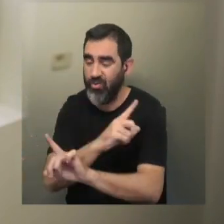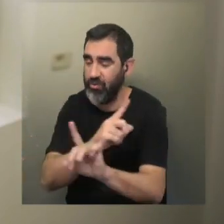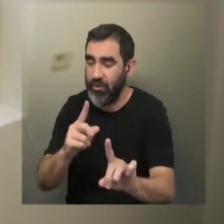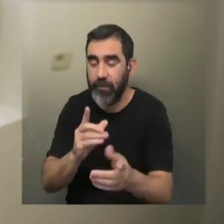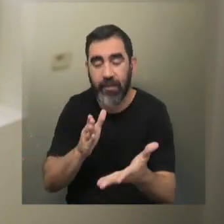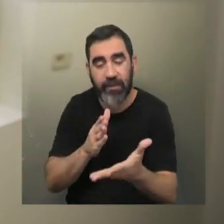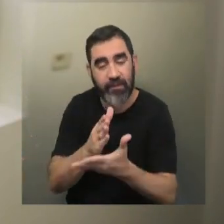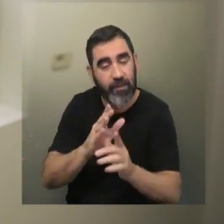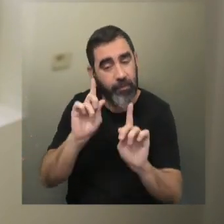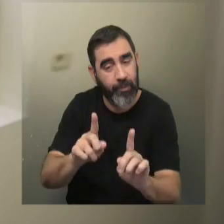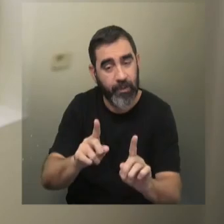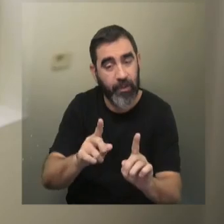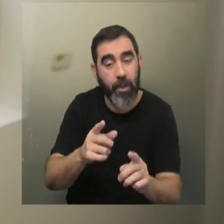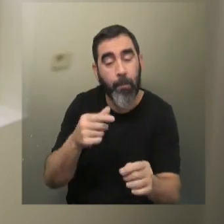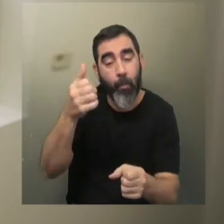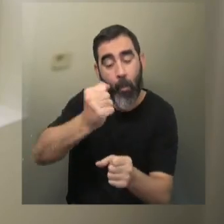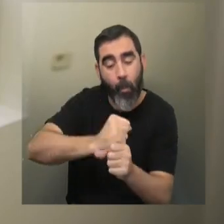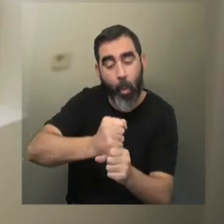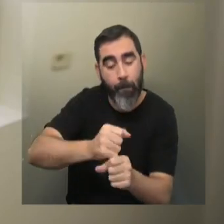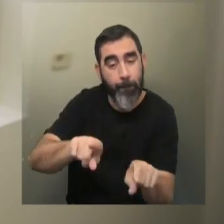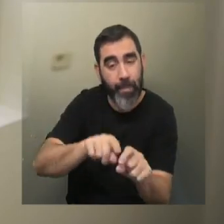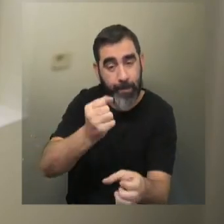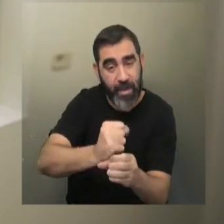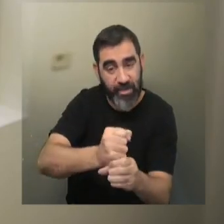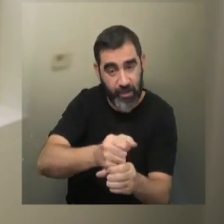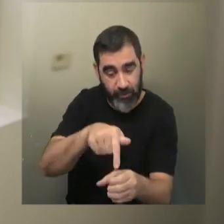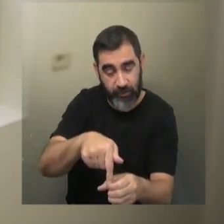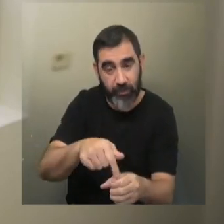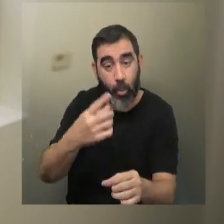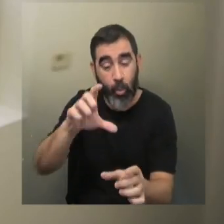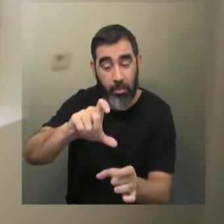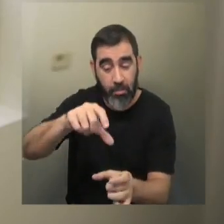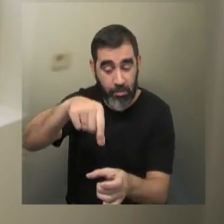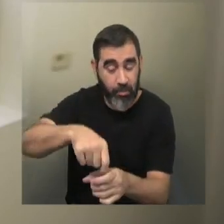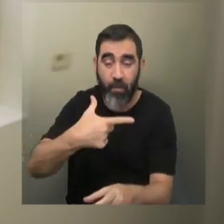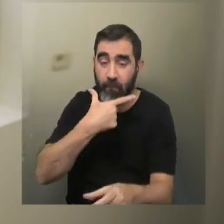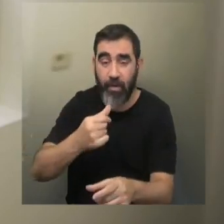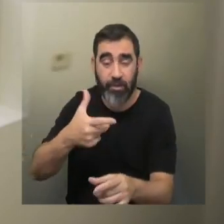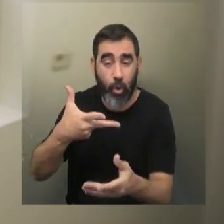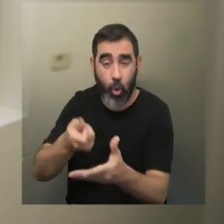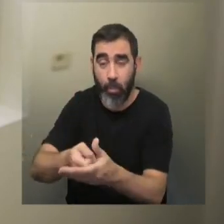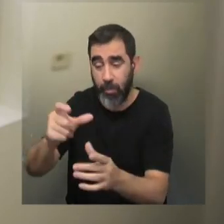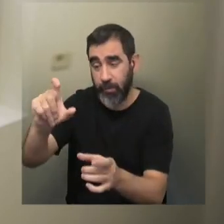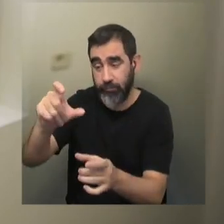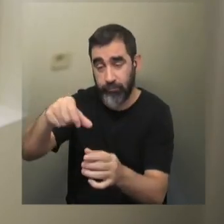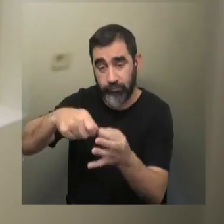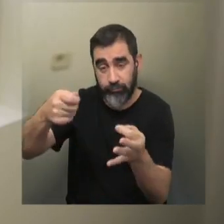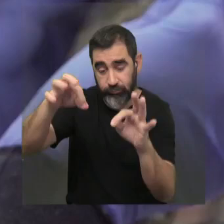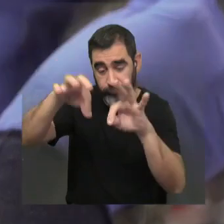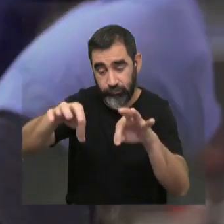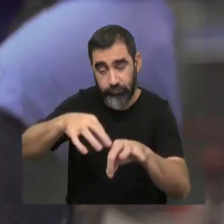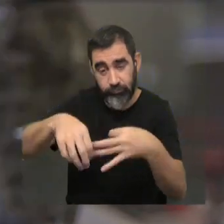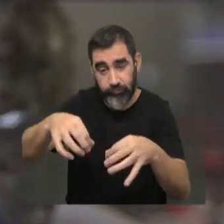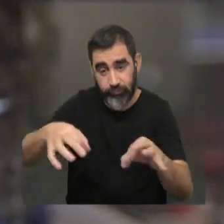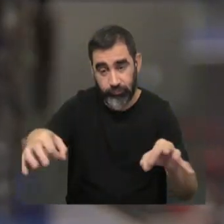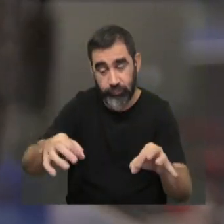estar donde se pone la bombilla, en la propia cebadura. Y es un saquito de té. Lo más fácil es comprar el saquito de té, se abre y se pone la cebadura.